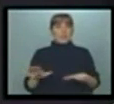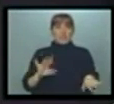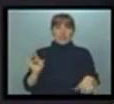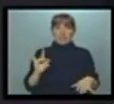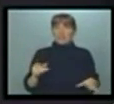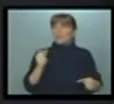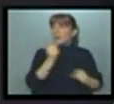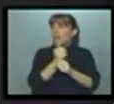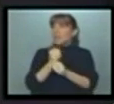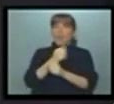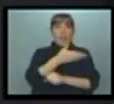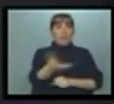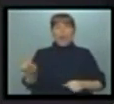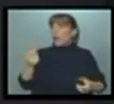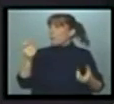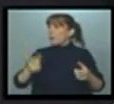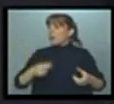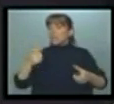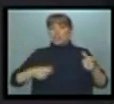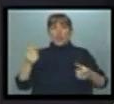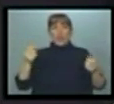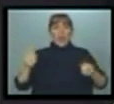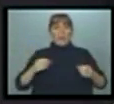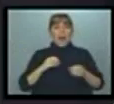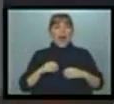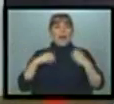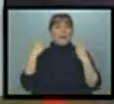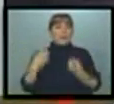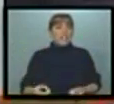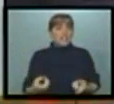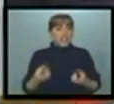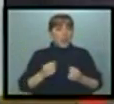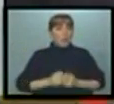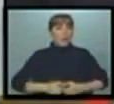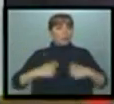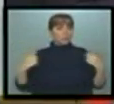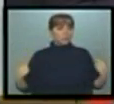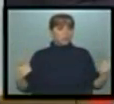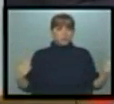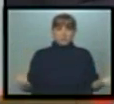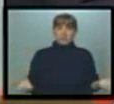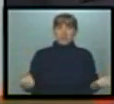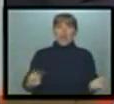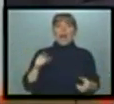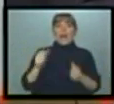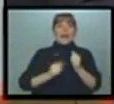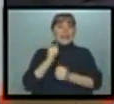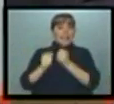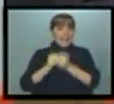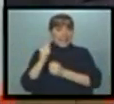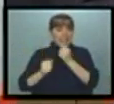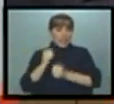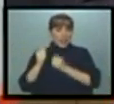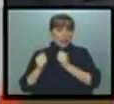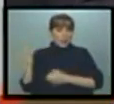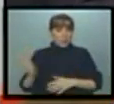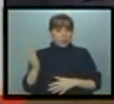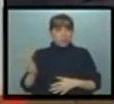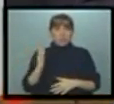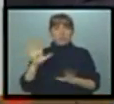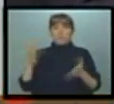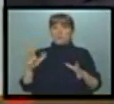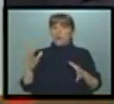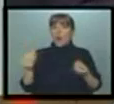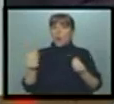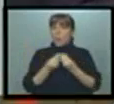empleo y en la posibilidad de inversión y en la posibilidad de crecimiento en la industria tabacalera. Una industria que tiene a la Argentina como el séptimo